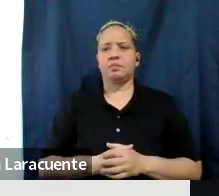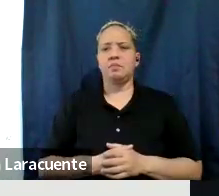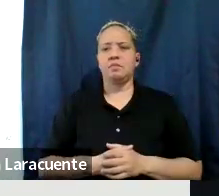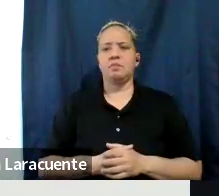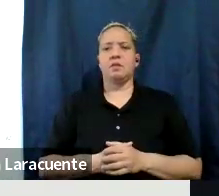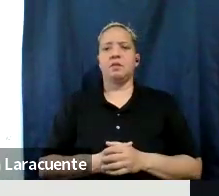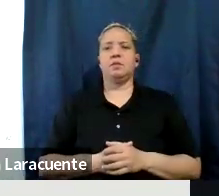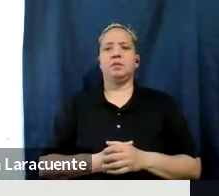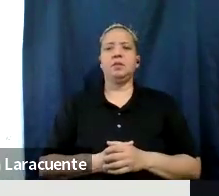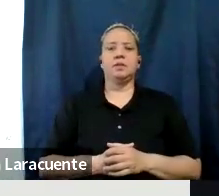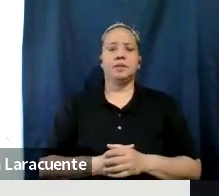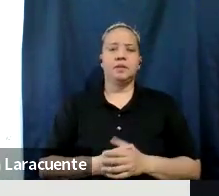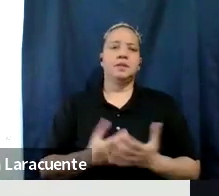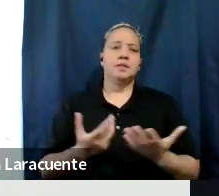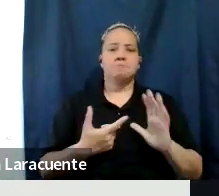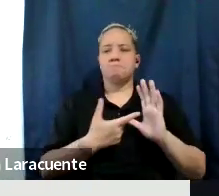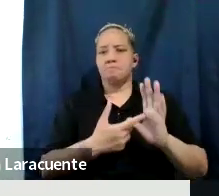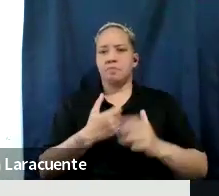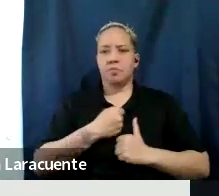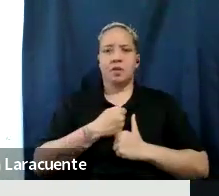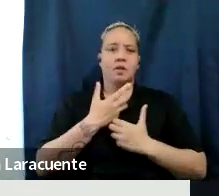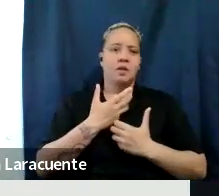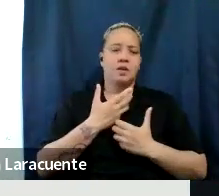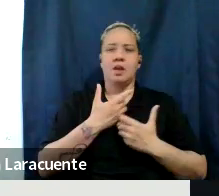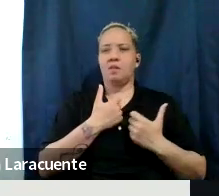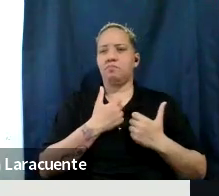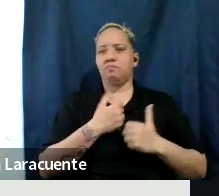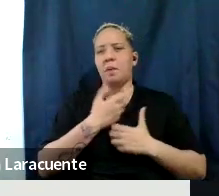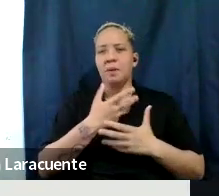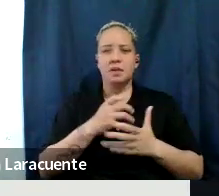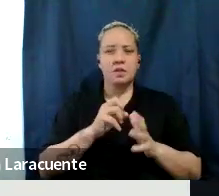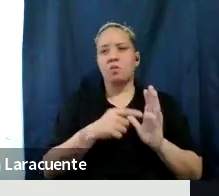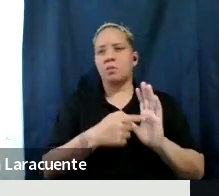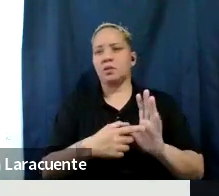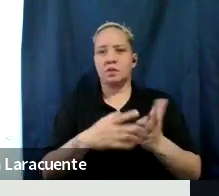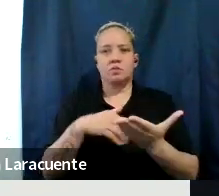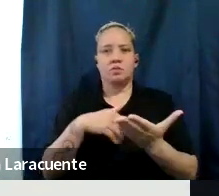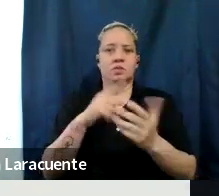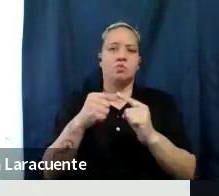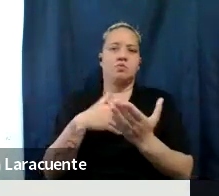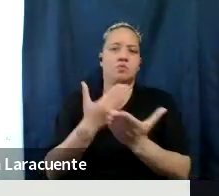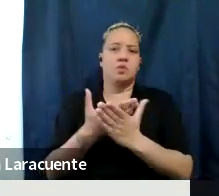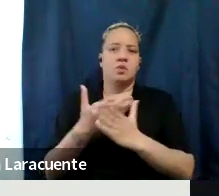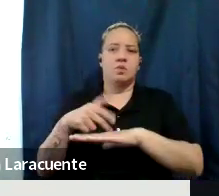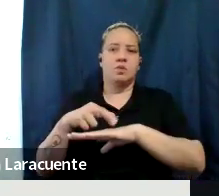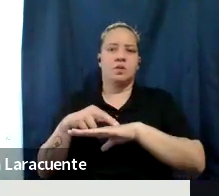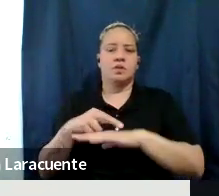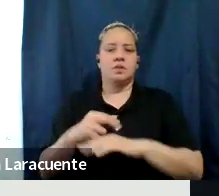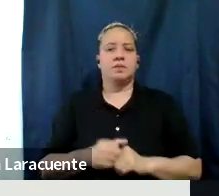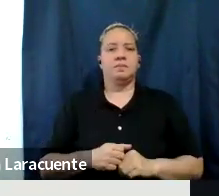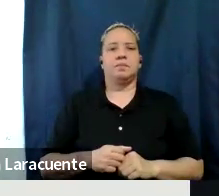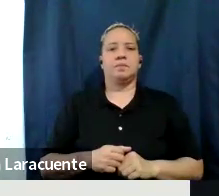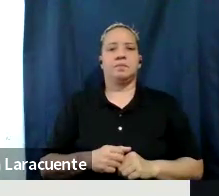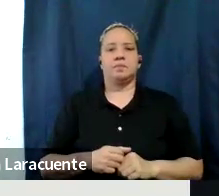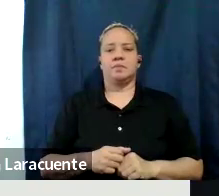que manifiesta, que expresa a su llegada a la isla. Se siente desde el